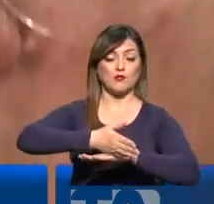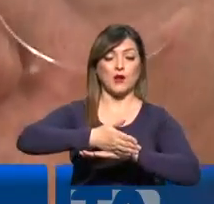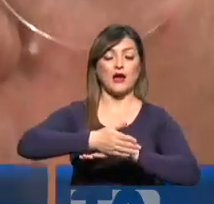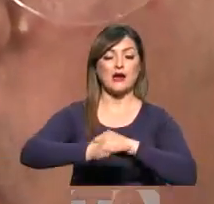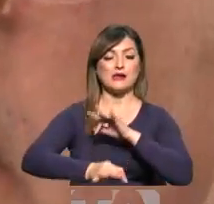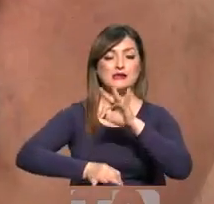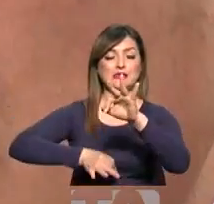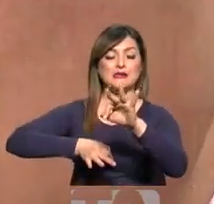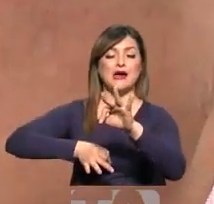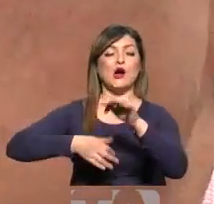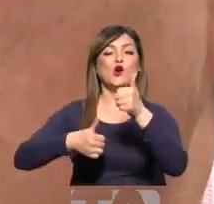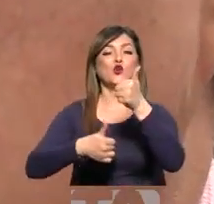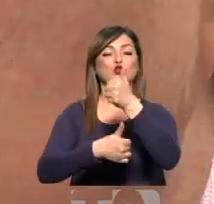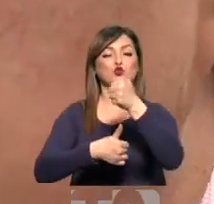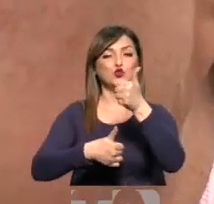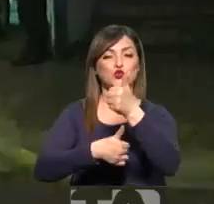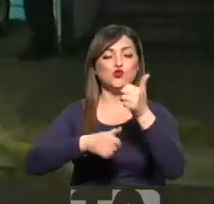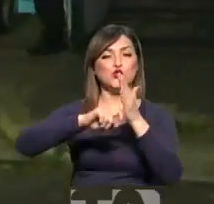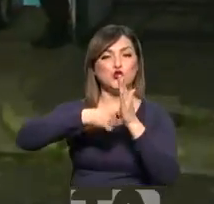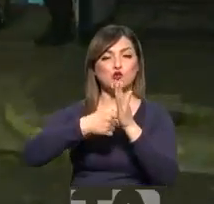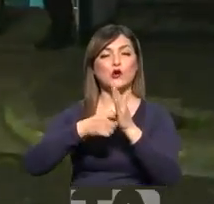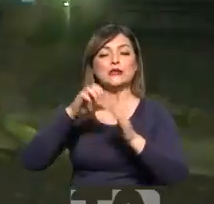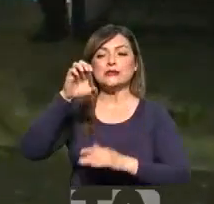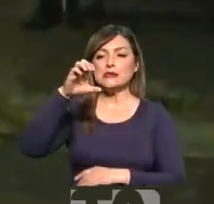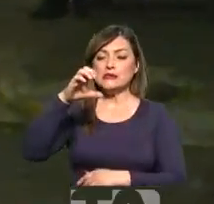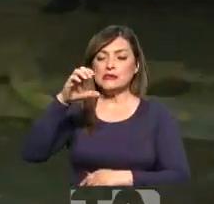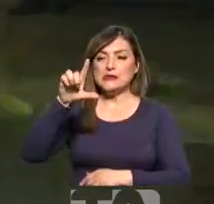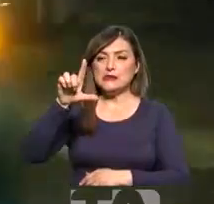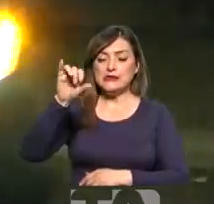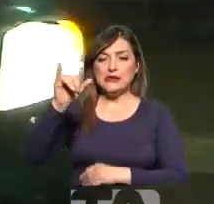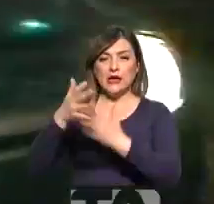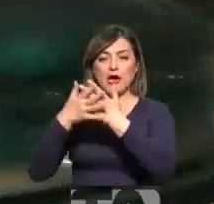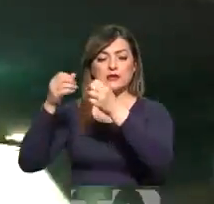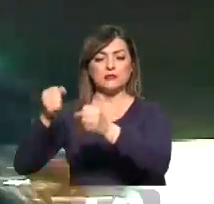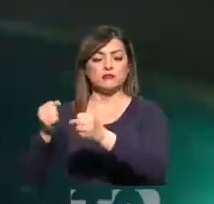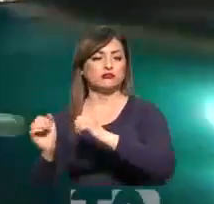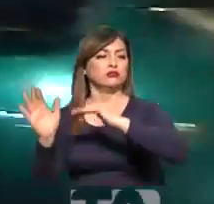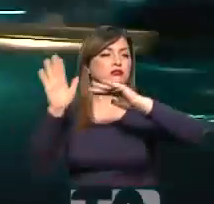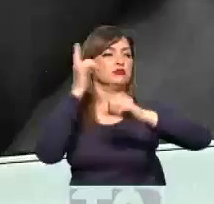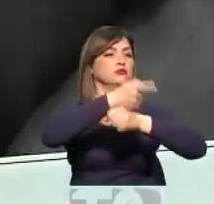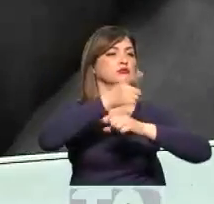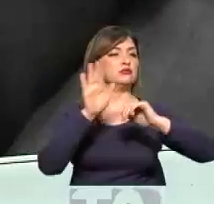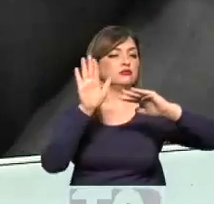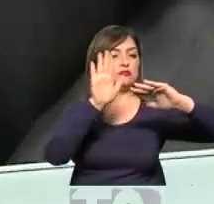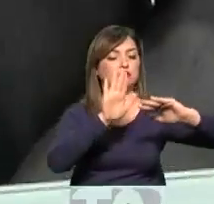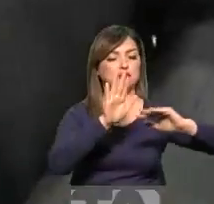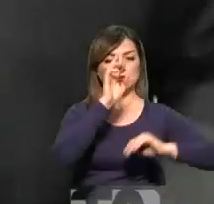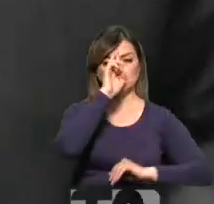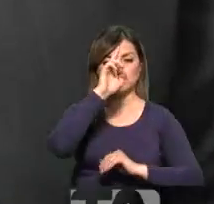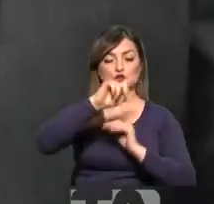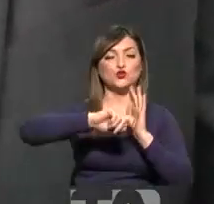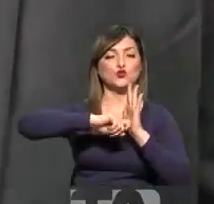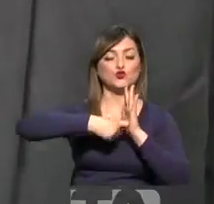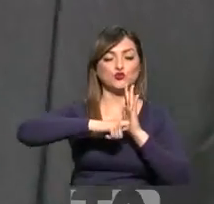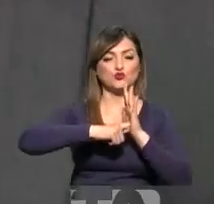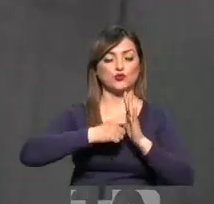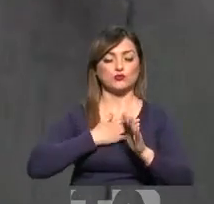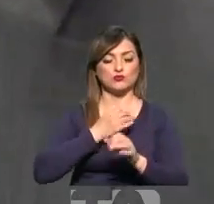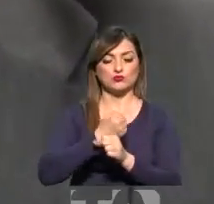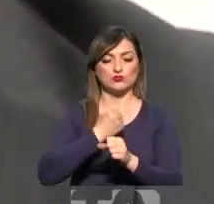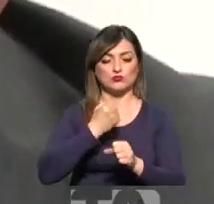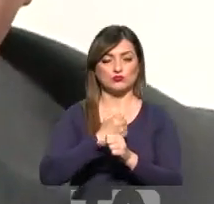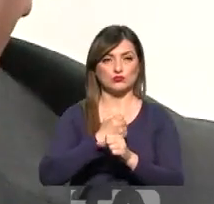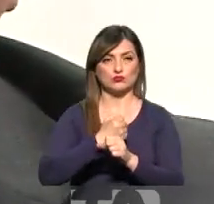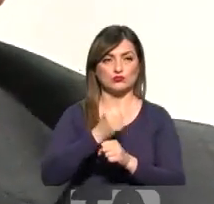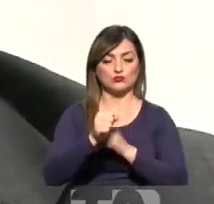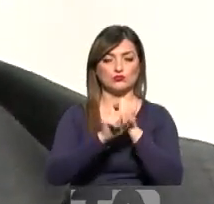subrogar al Contralor General Pablo Celi, que lo nombró desde la cárcel por respeto a la Contraloría, en donde trabaja